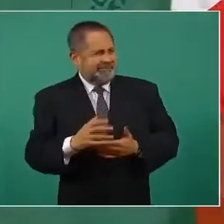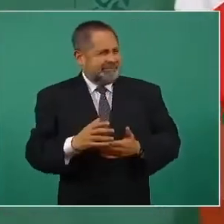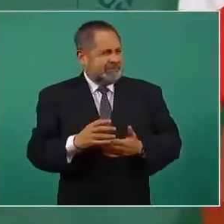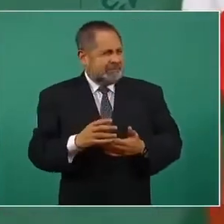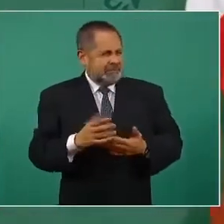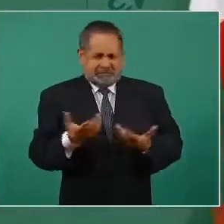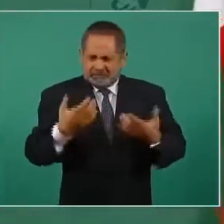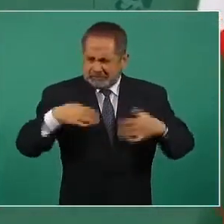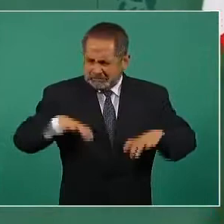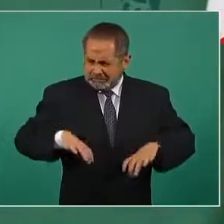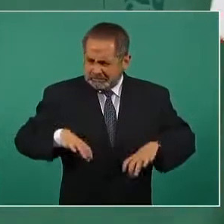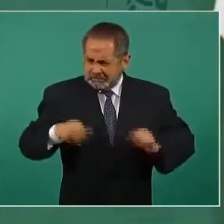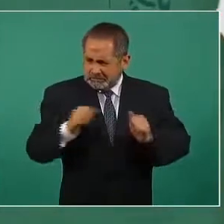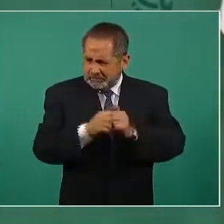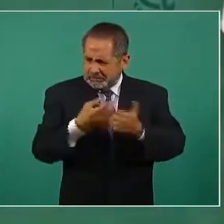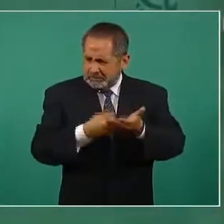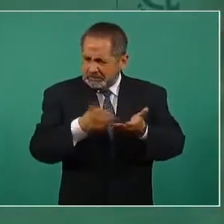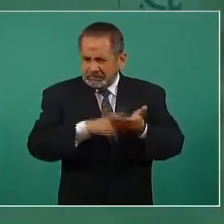hasta se les aplaudía.